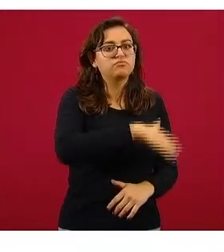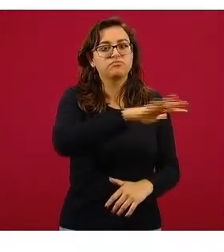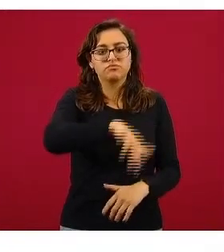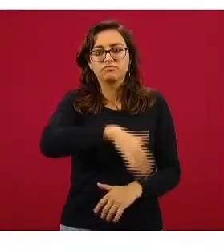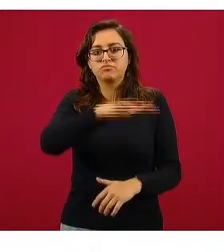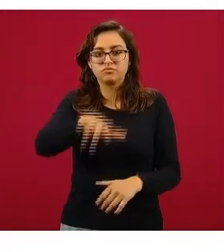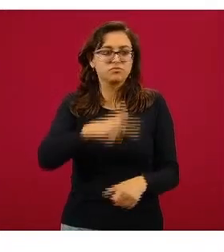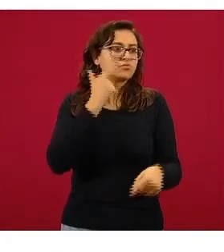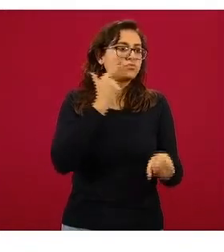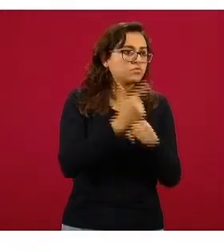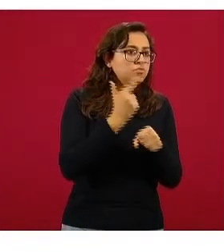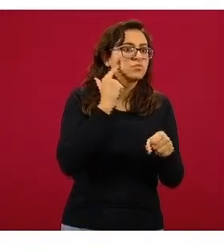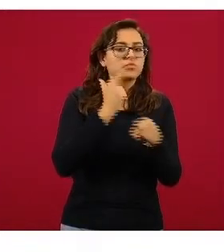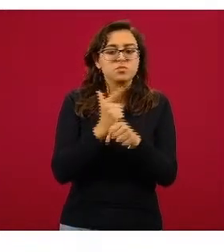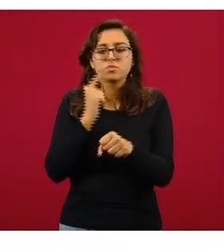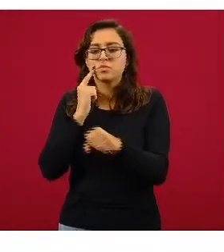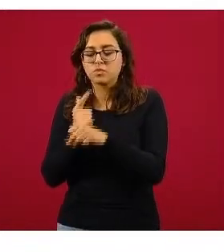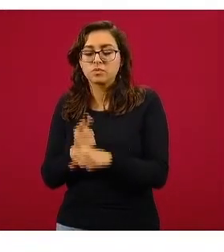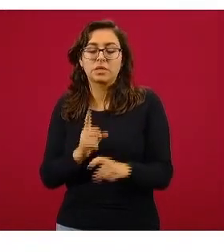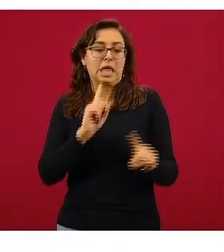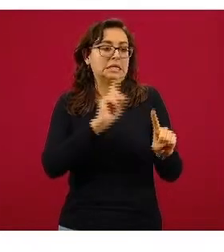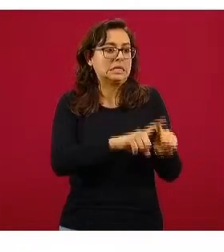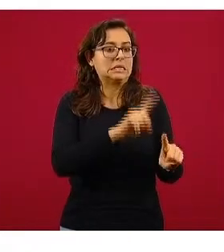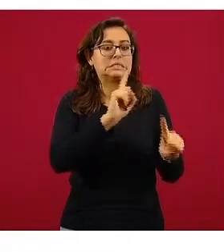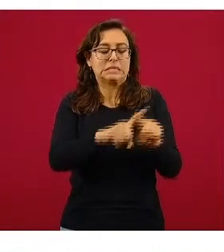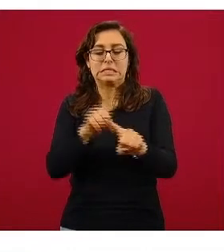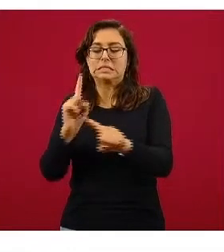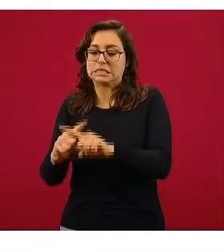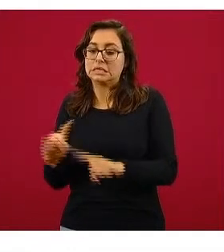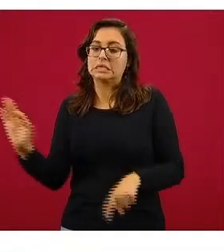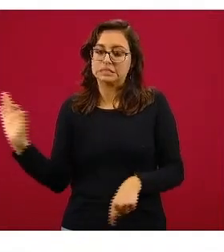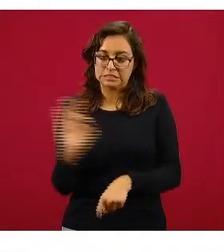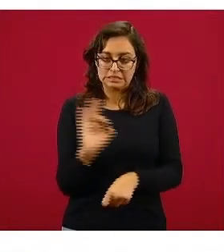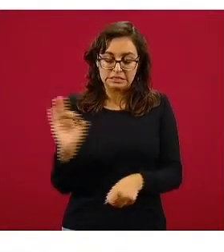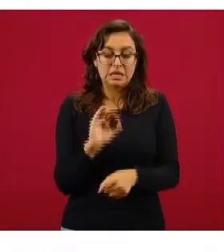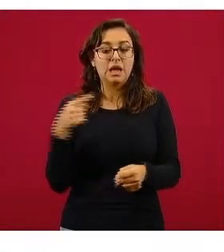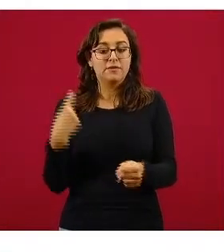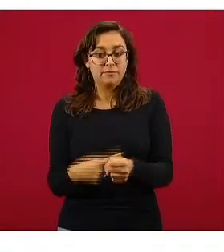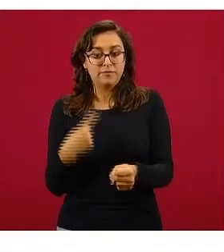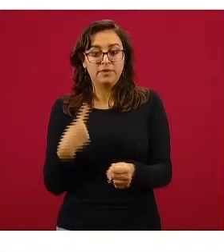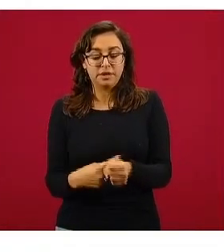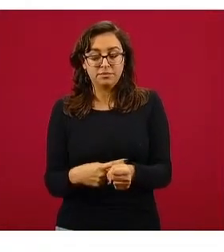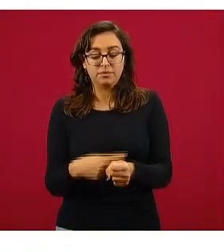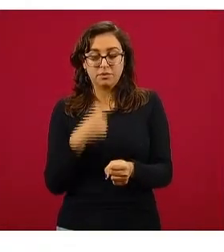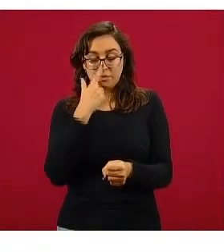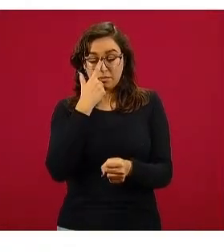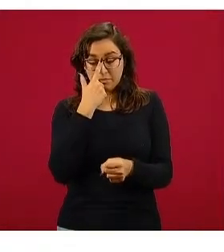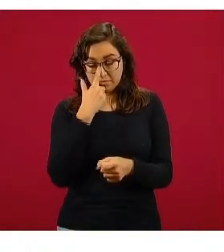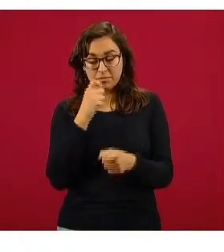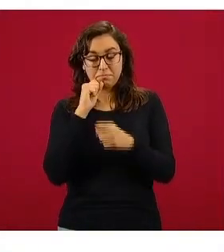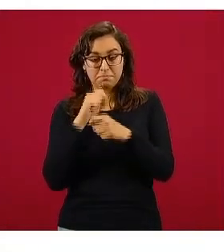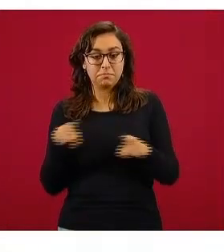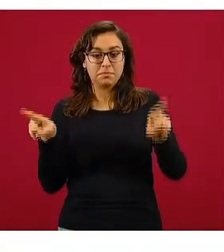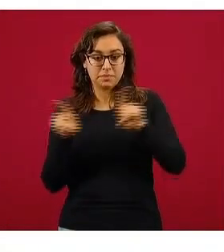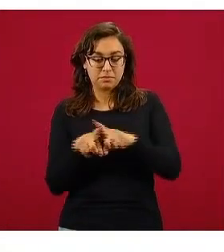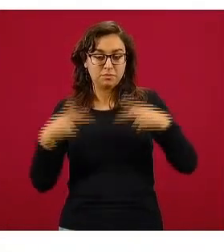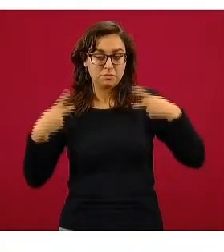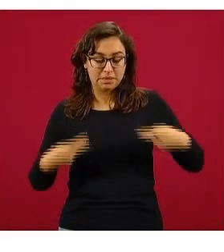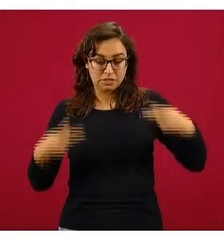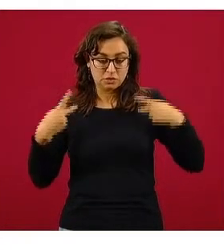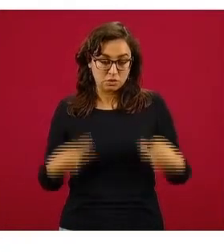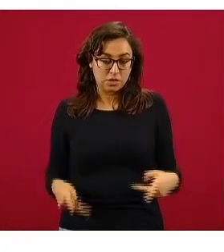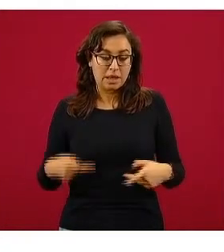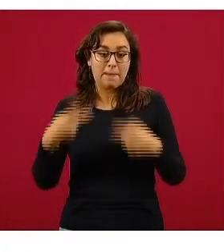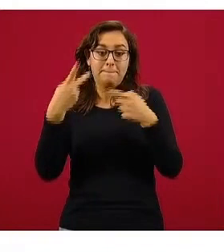ir identificando activamente a los posibles casos sospechosos, ir identificando a la población de riesgo